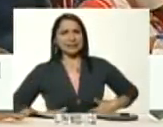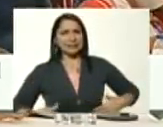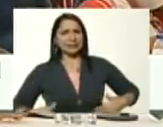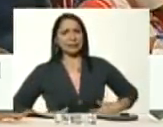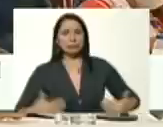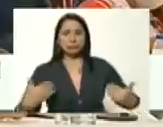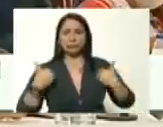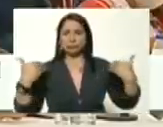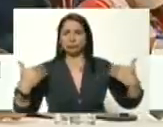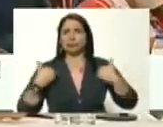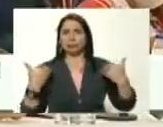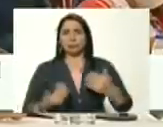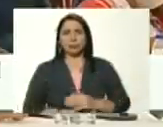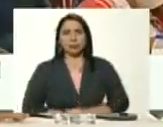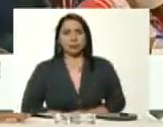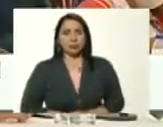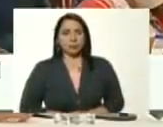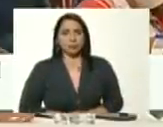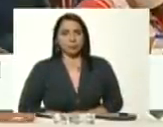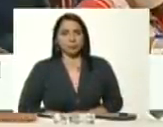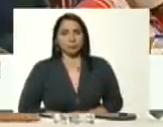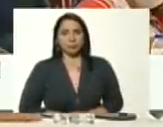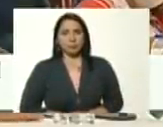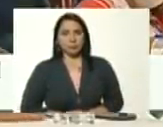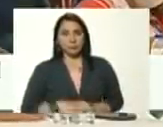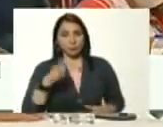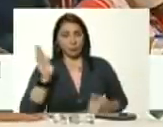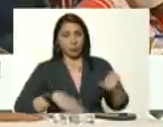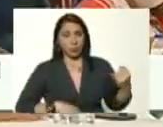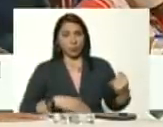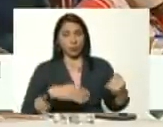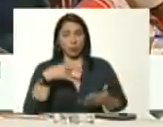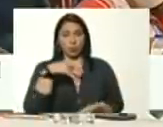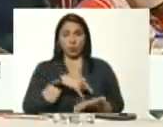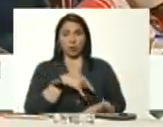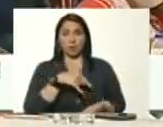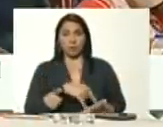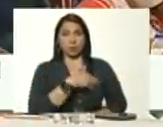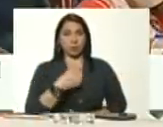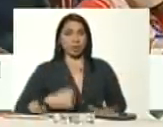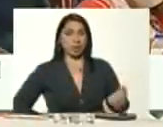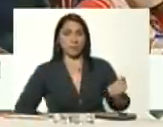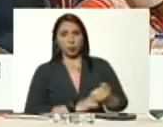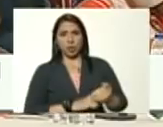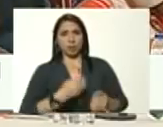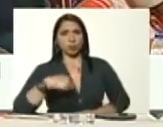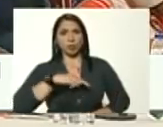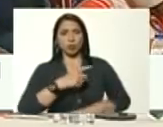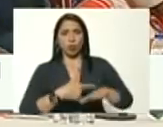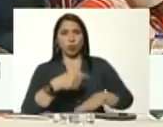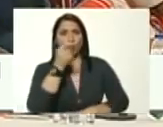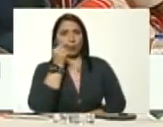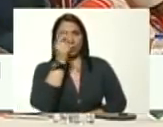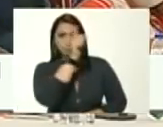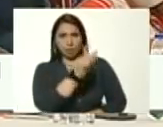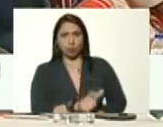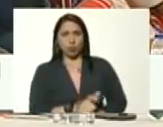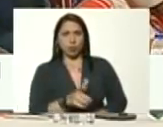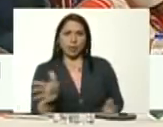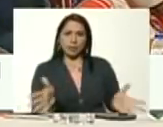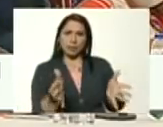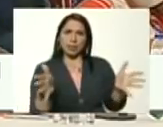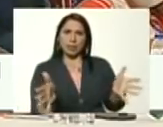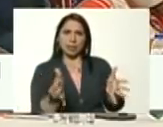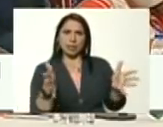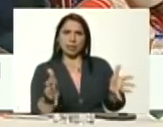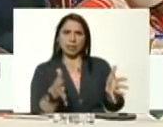bota yanqui por último en carabobo quisiera que apoyar a nuestro gobernador en el estímulo de